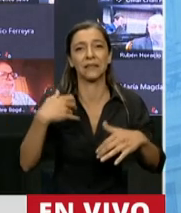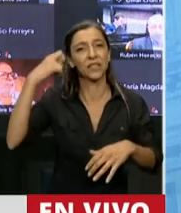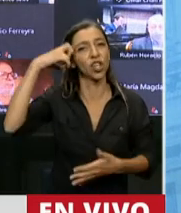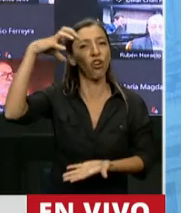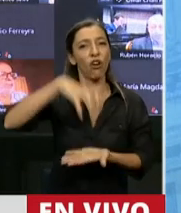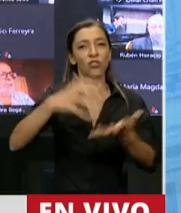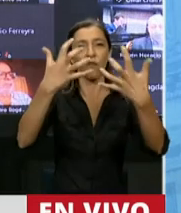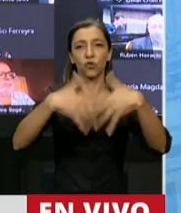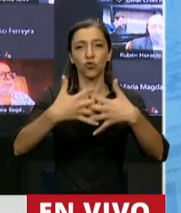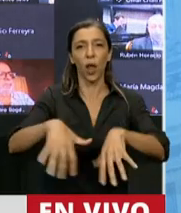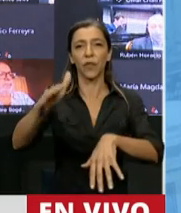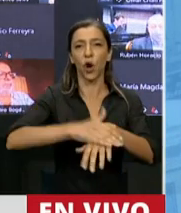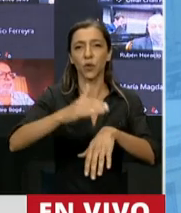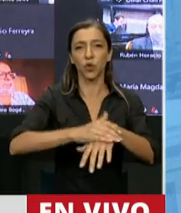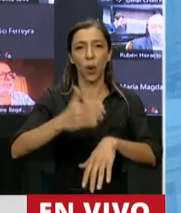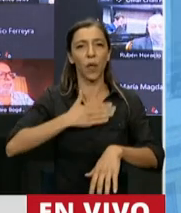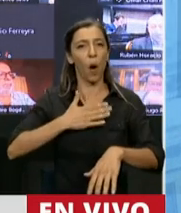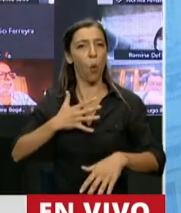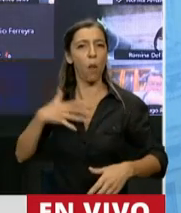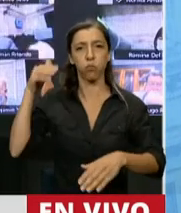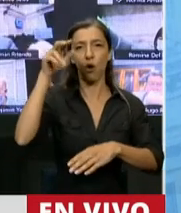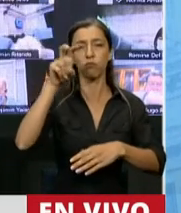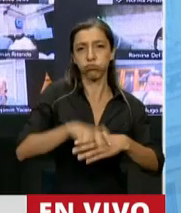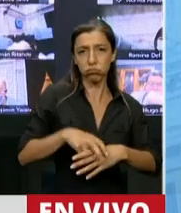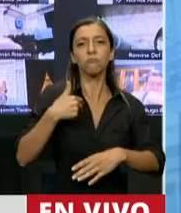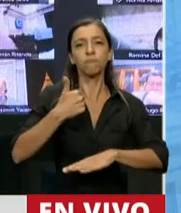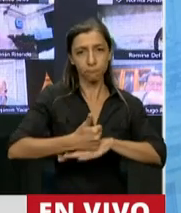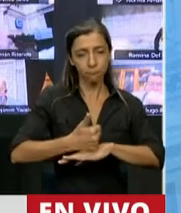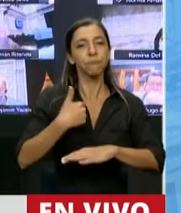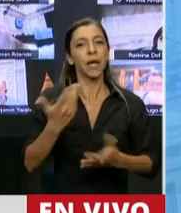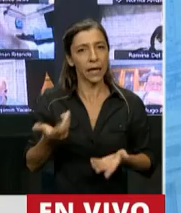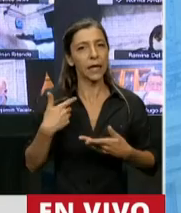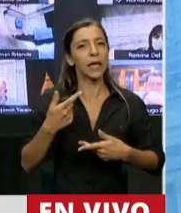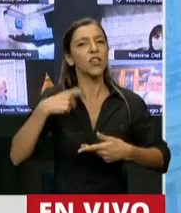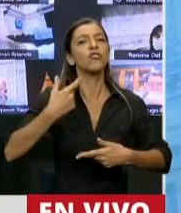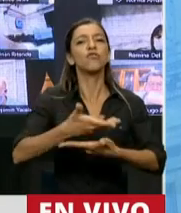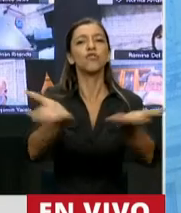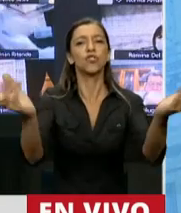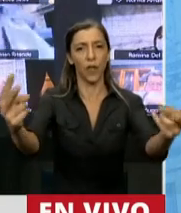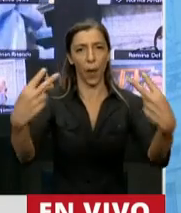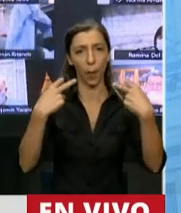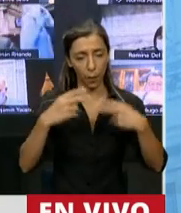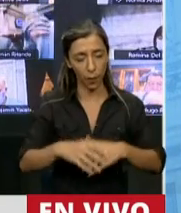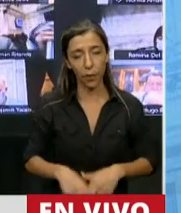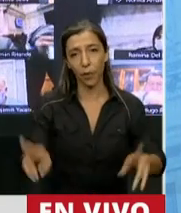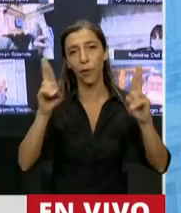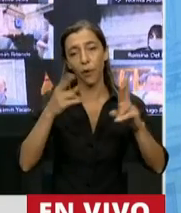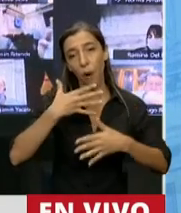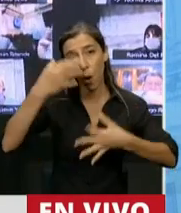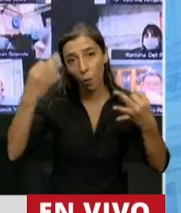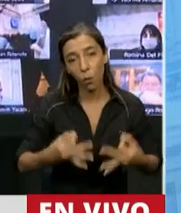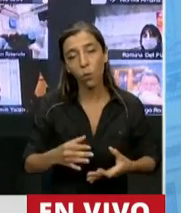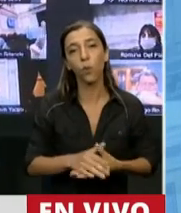poniendo la cara y poniendo el cuerpo así que espero que eso se cumpla y espero que esta sea